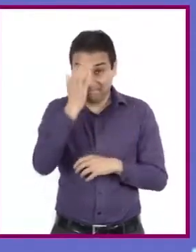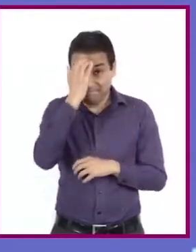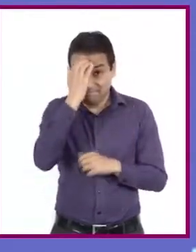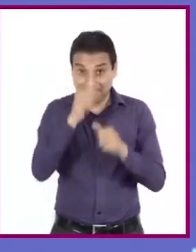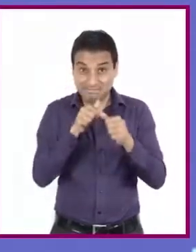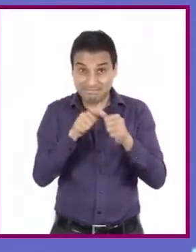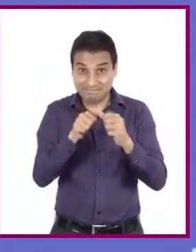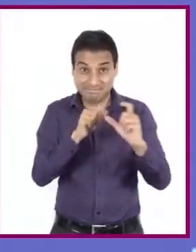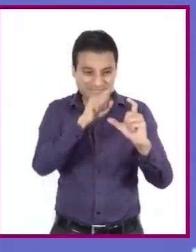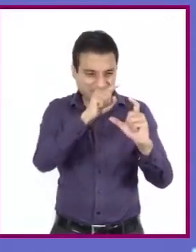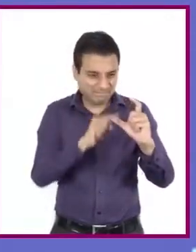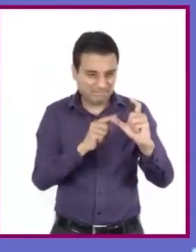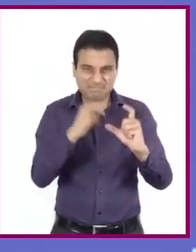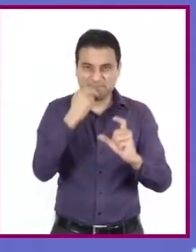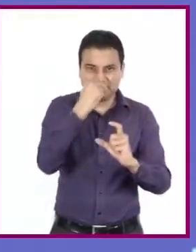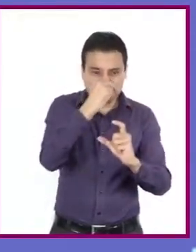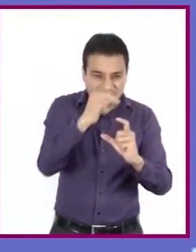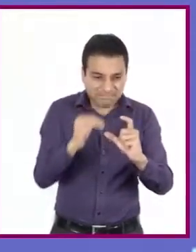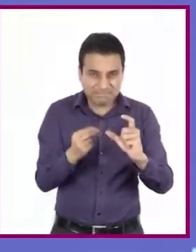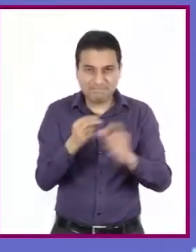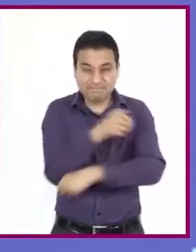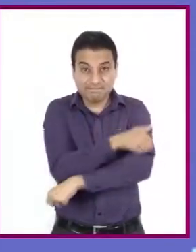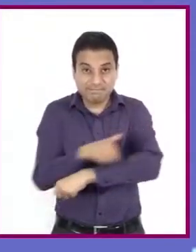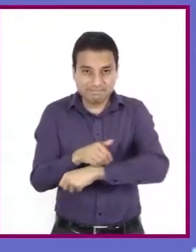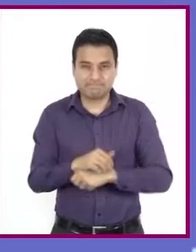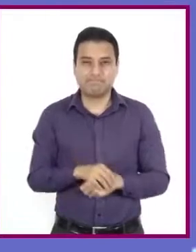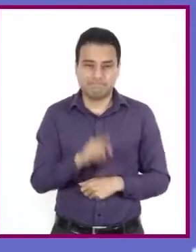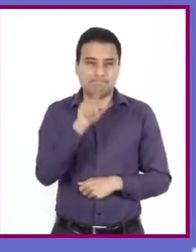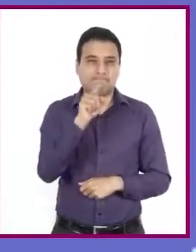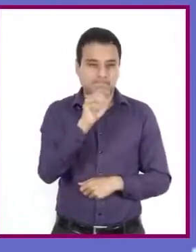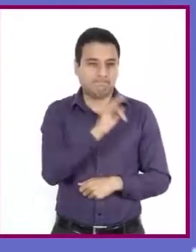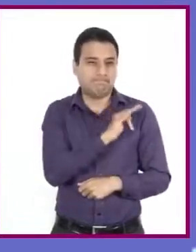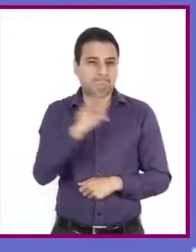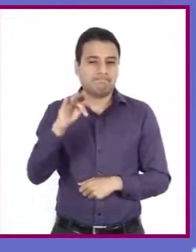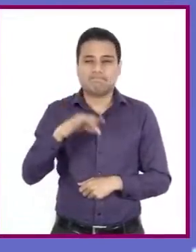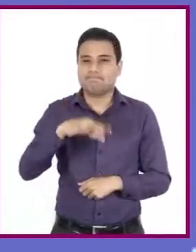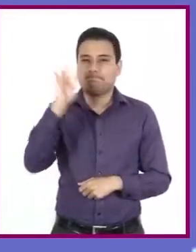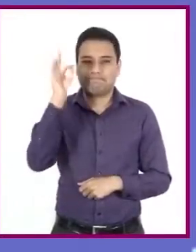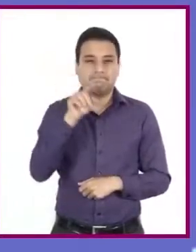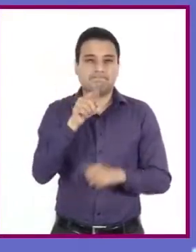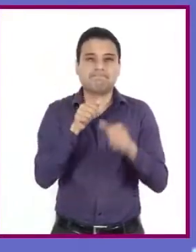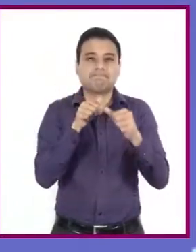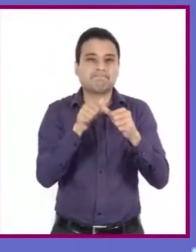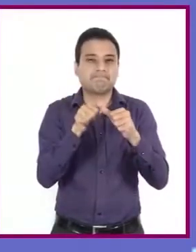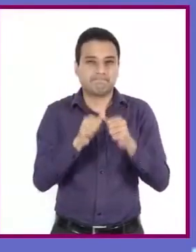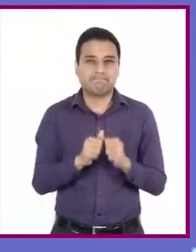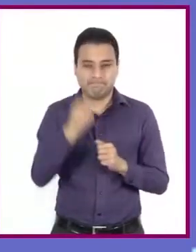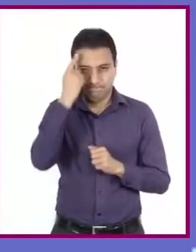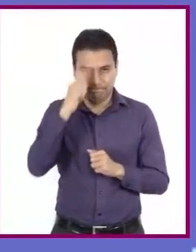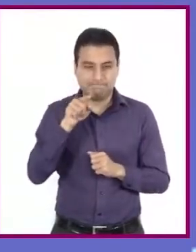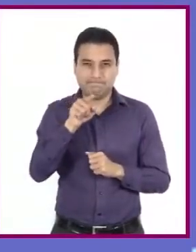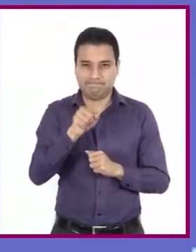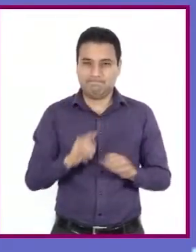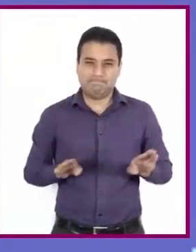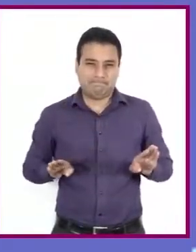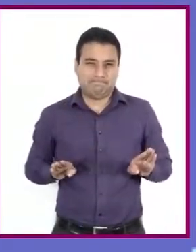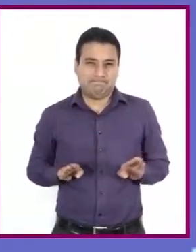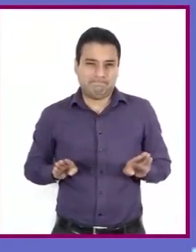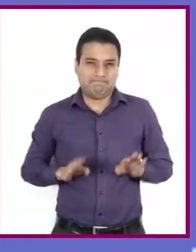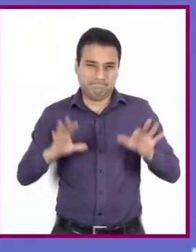letra y las familias tipográficas, podrás elegir las mejores fuentes para tu reto